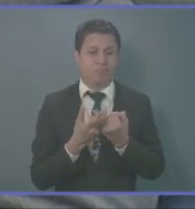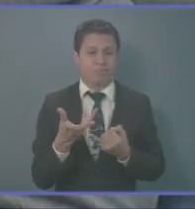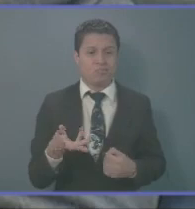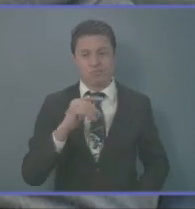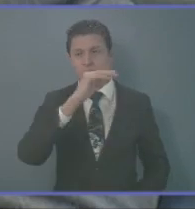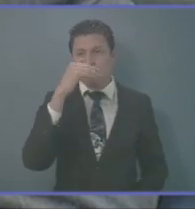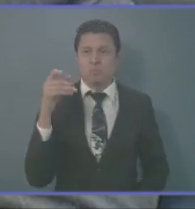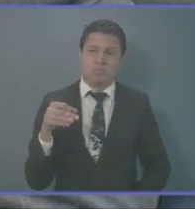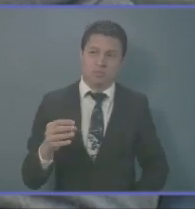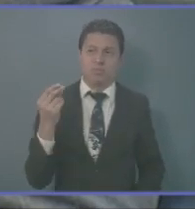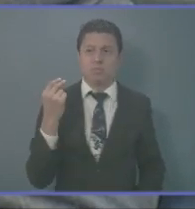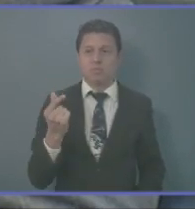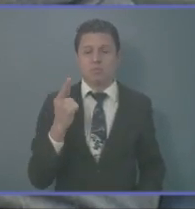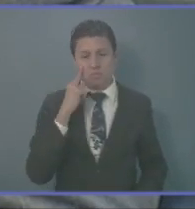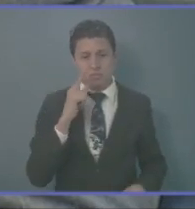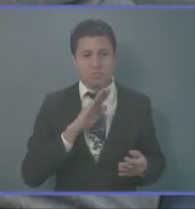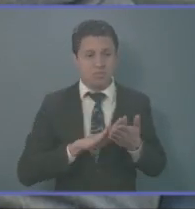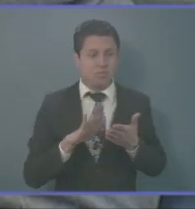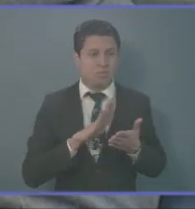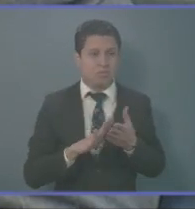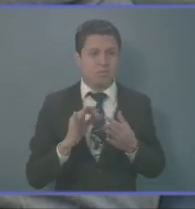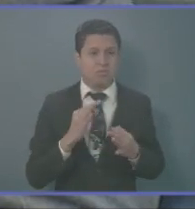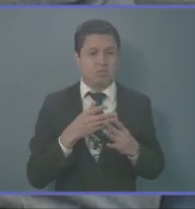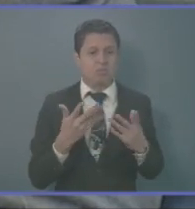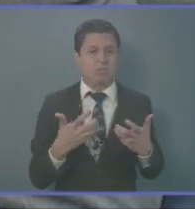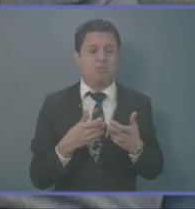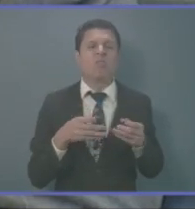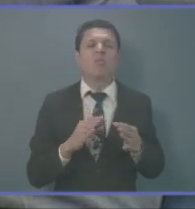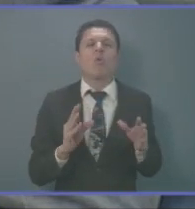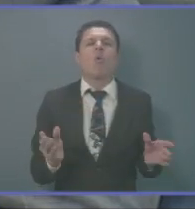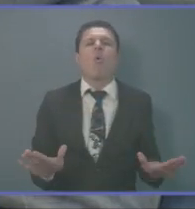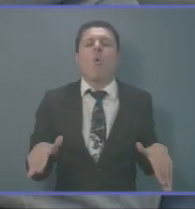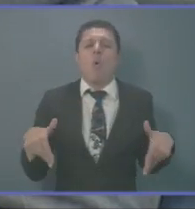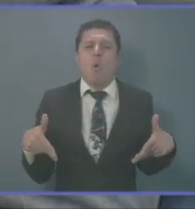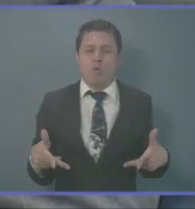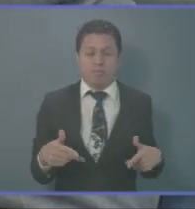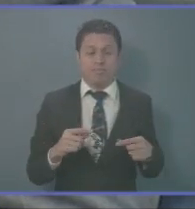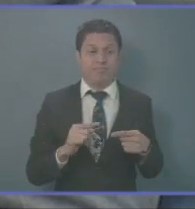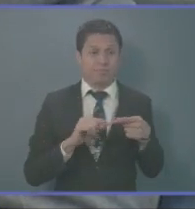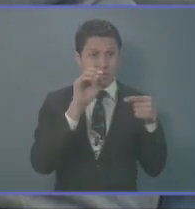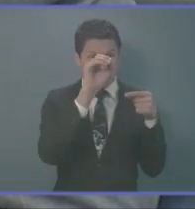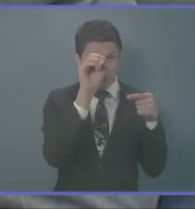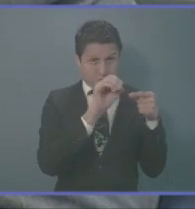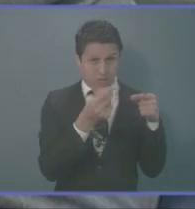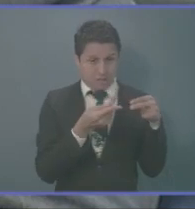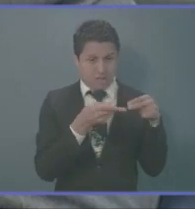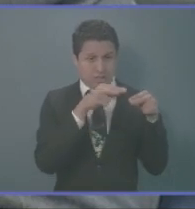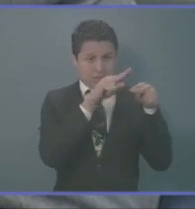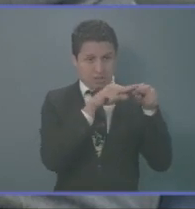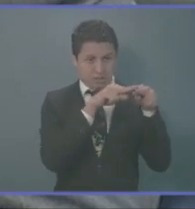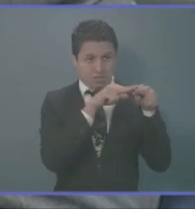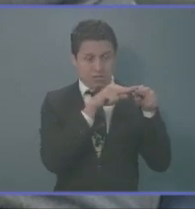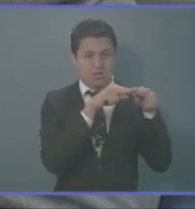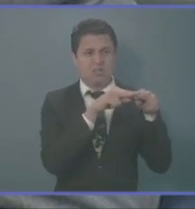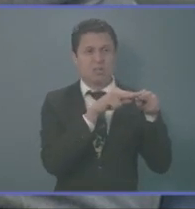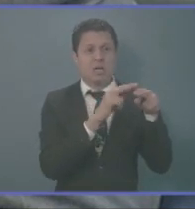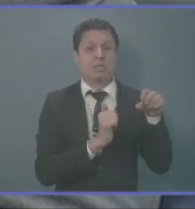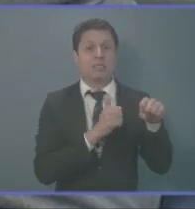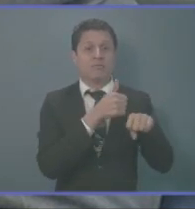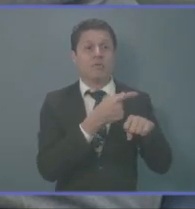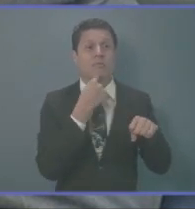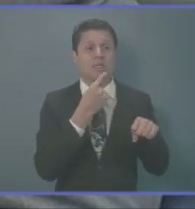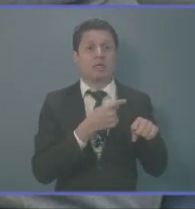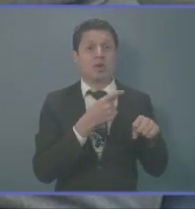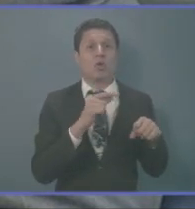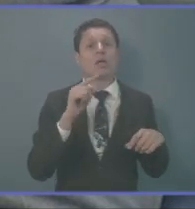financiamiento rápido a ser pagadas de la forma siguiente. Tasas de interés. Estará conformada por la tasa de